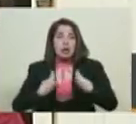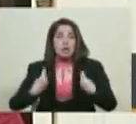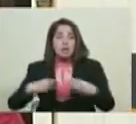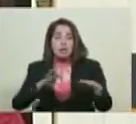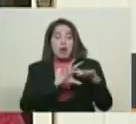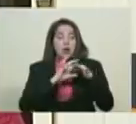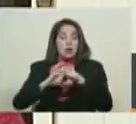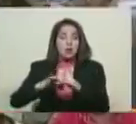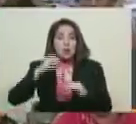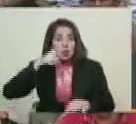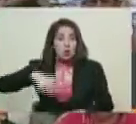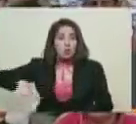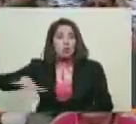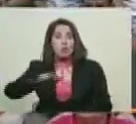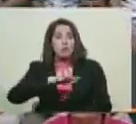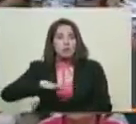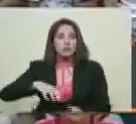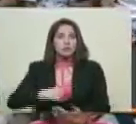pueblos!